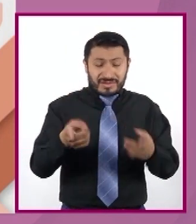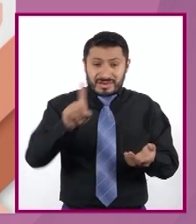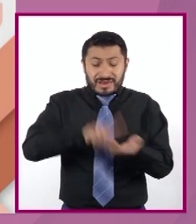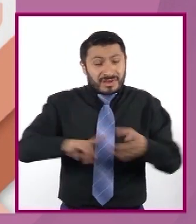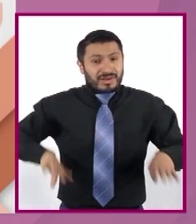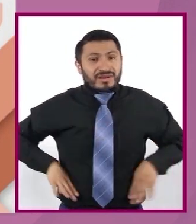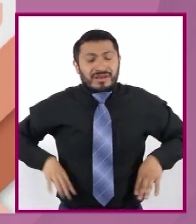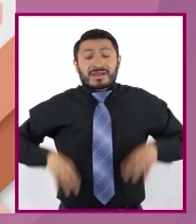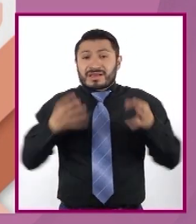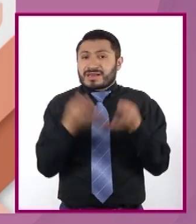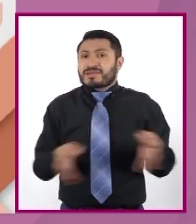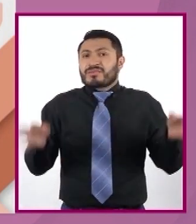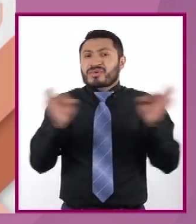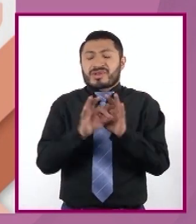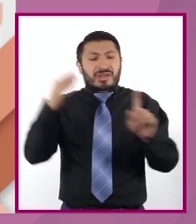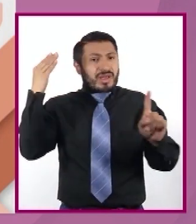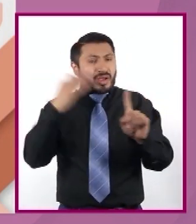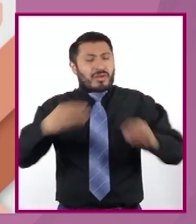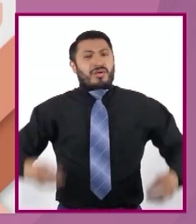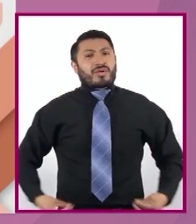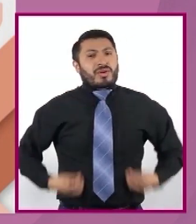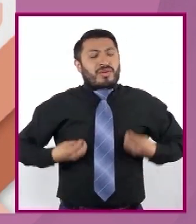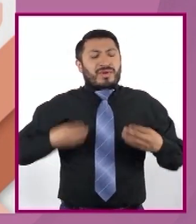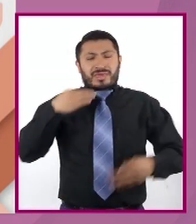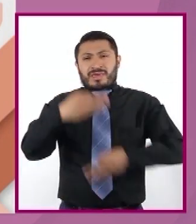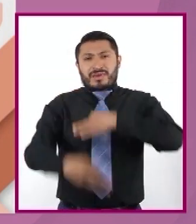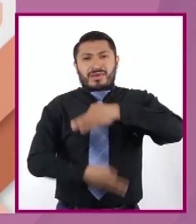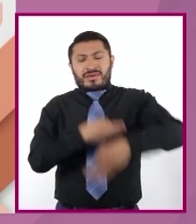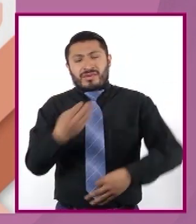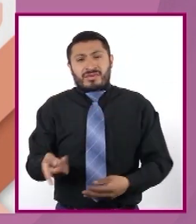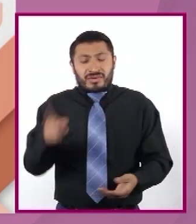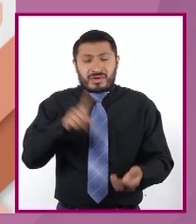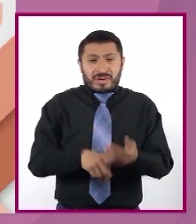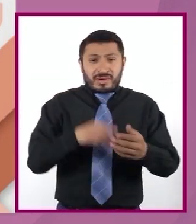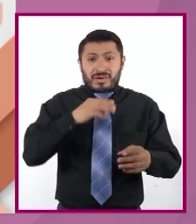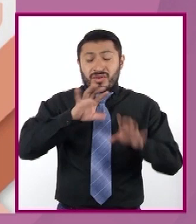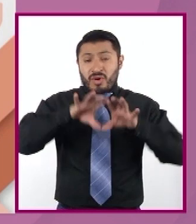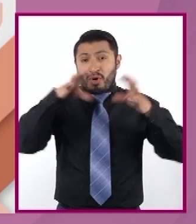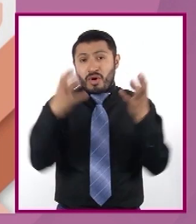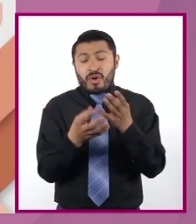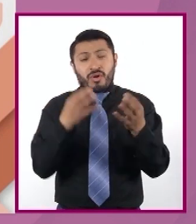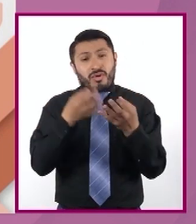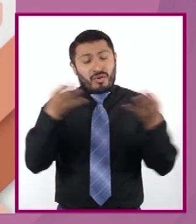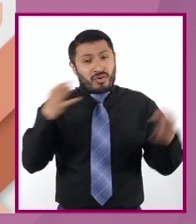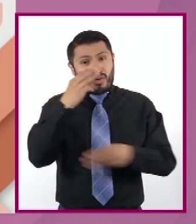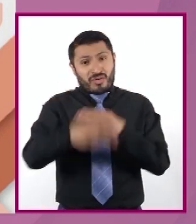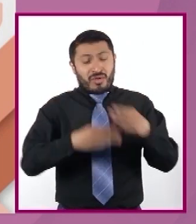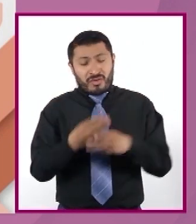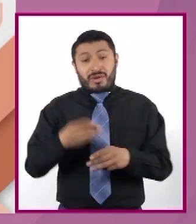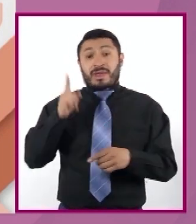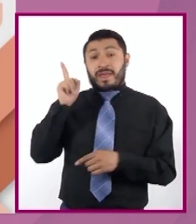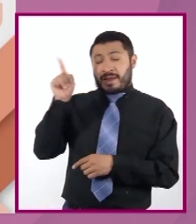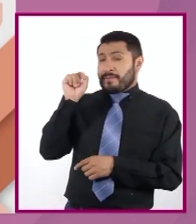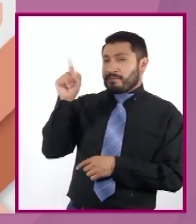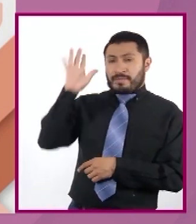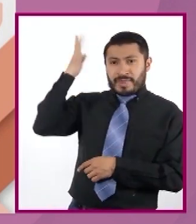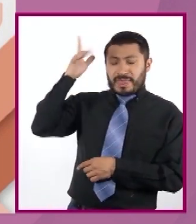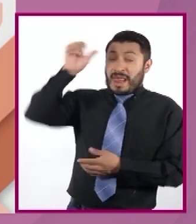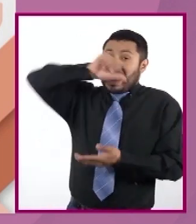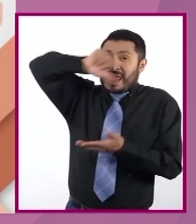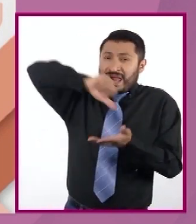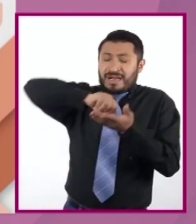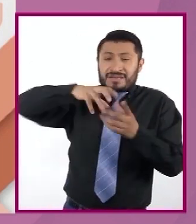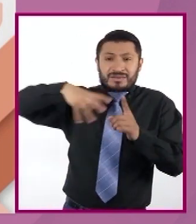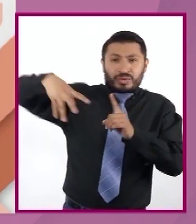para la vida de todos los organismos en nuestro planeta. Además, el Sol es el centro de nuestro sistema solar.